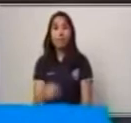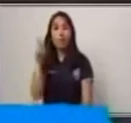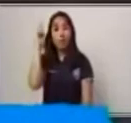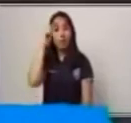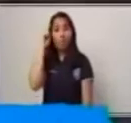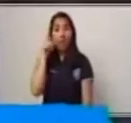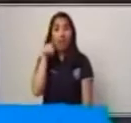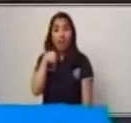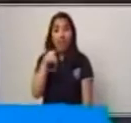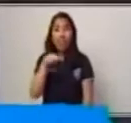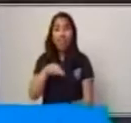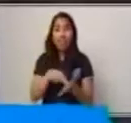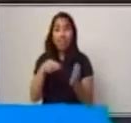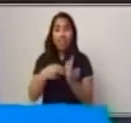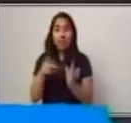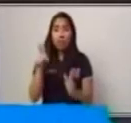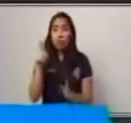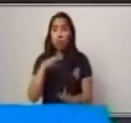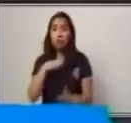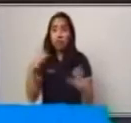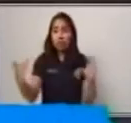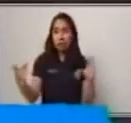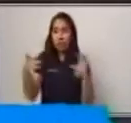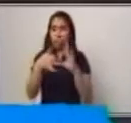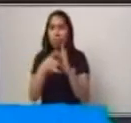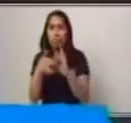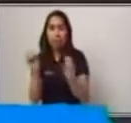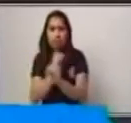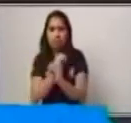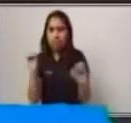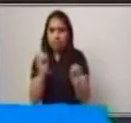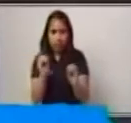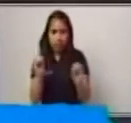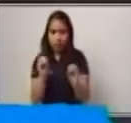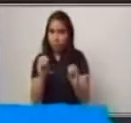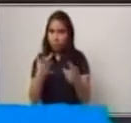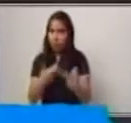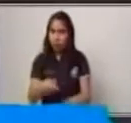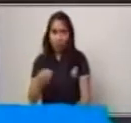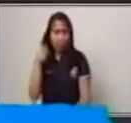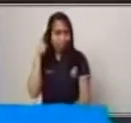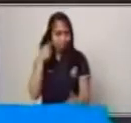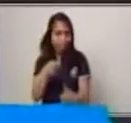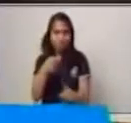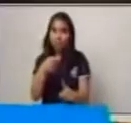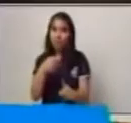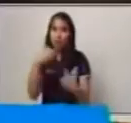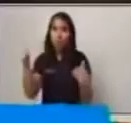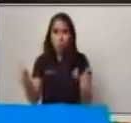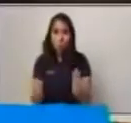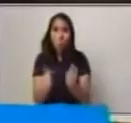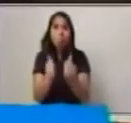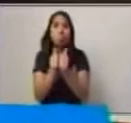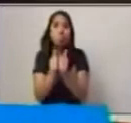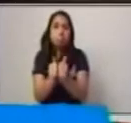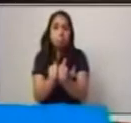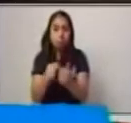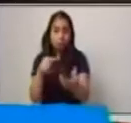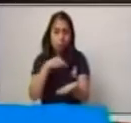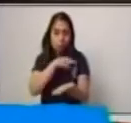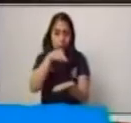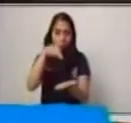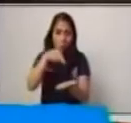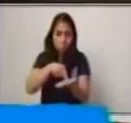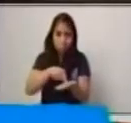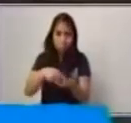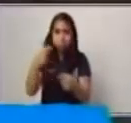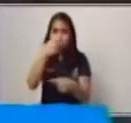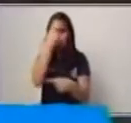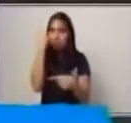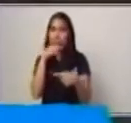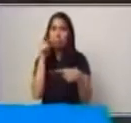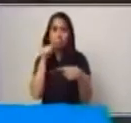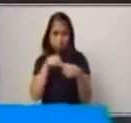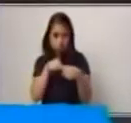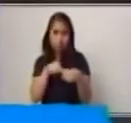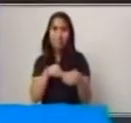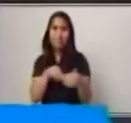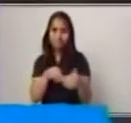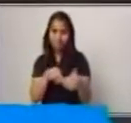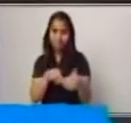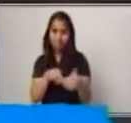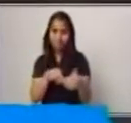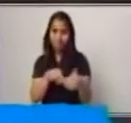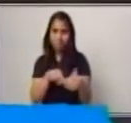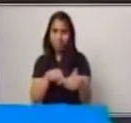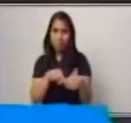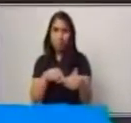enlace y va directamente colocado al sujeto o el núcleo del sujeto. ¿Cuál crees tú aquí que es